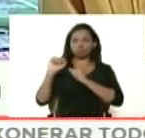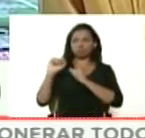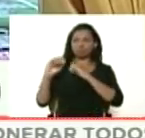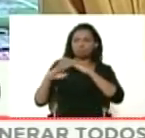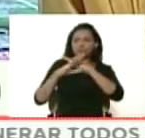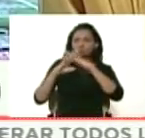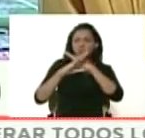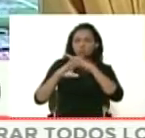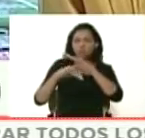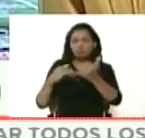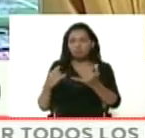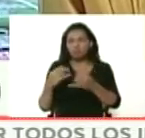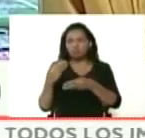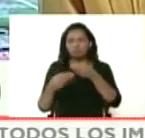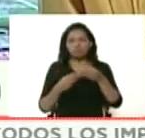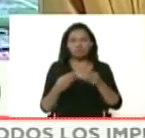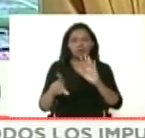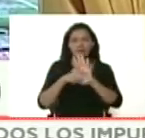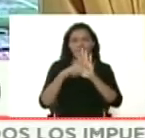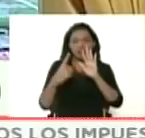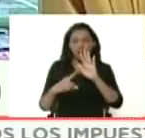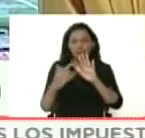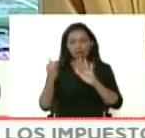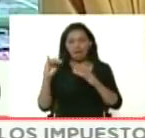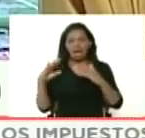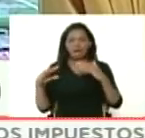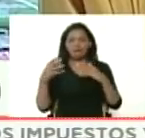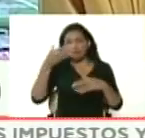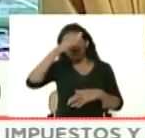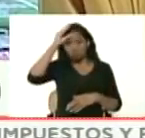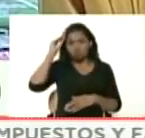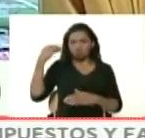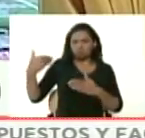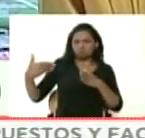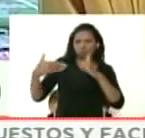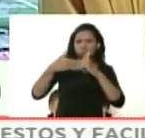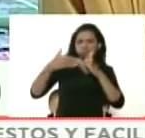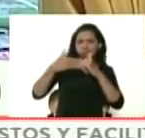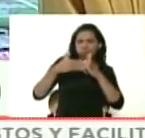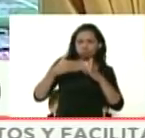sanciones criminales e ilegales de Donald Trump contra Venezuela.